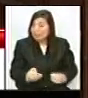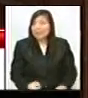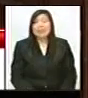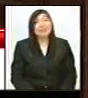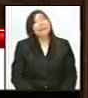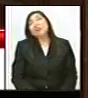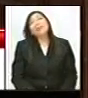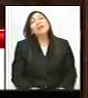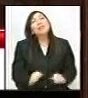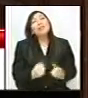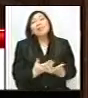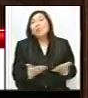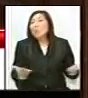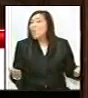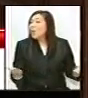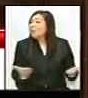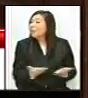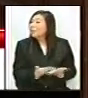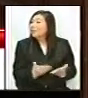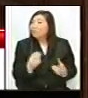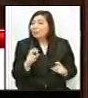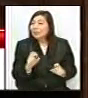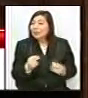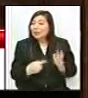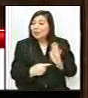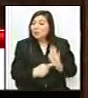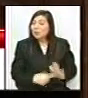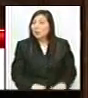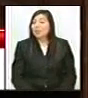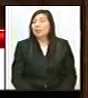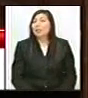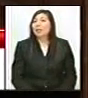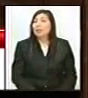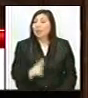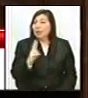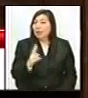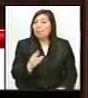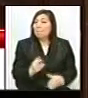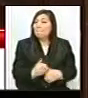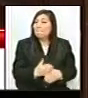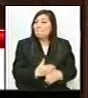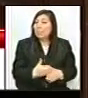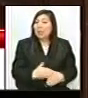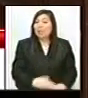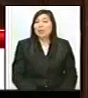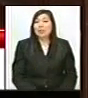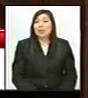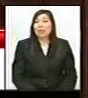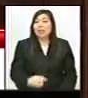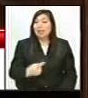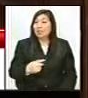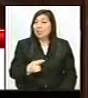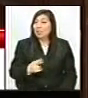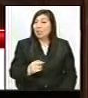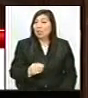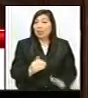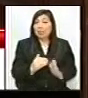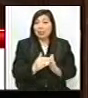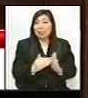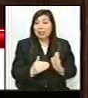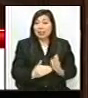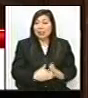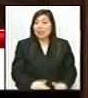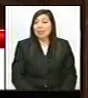Entonces, si es que no hay ni siquiera sospecha reveladora respecto de la participación del doctor Inostro Zapariachi en la